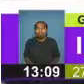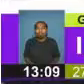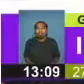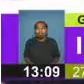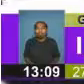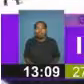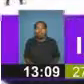deu